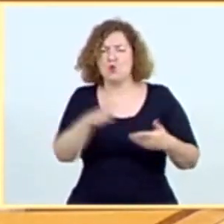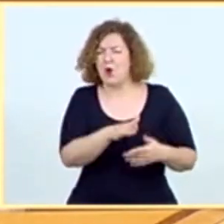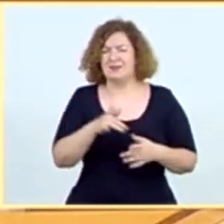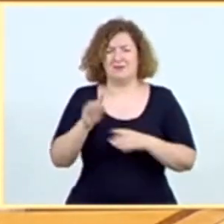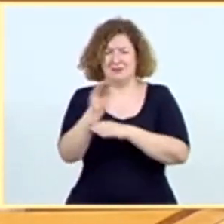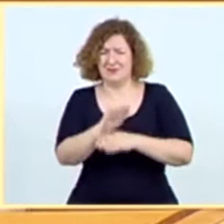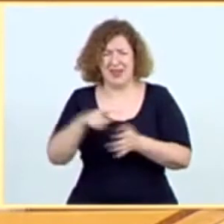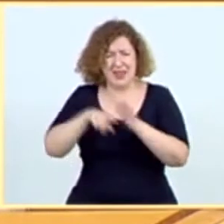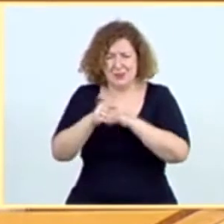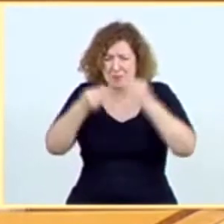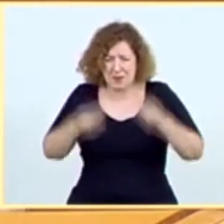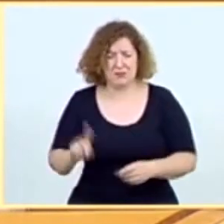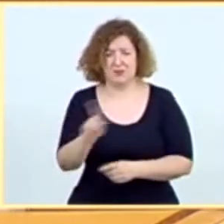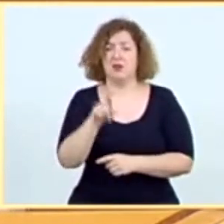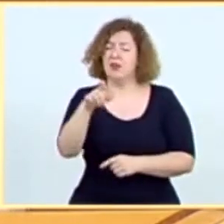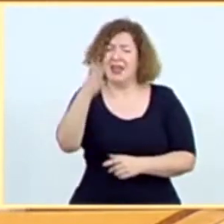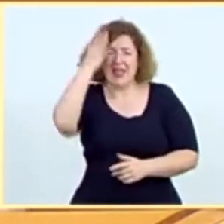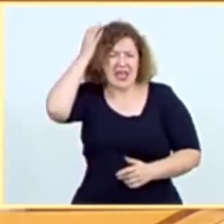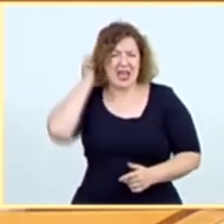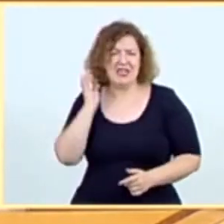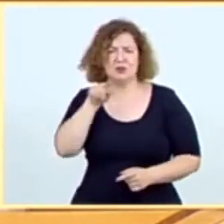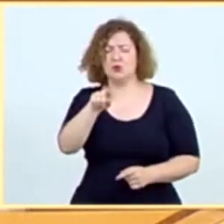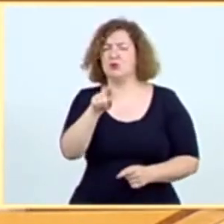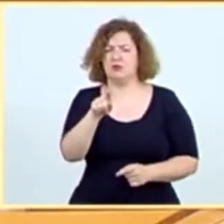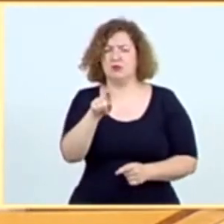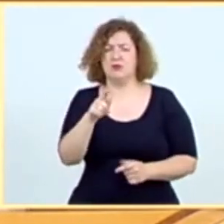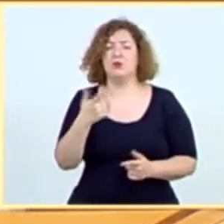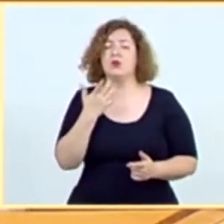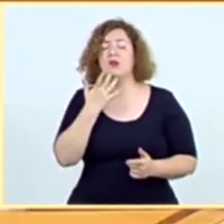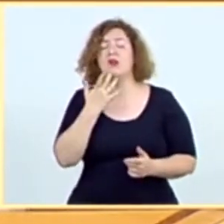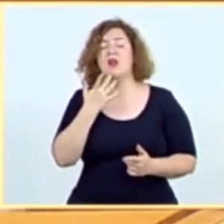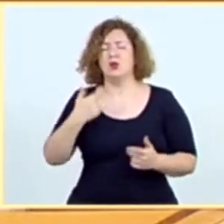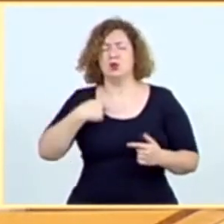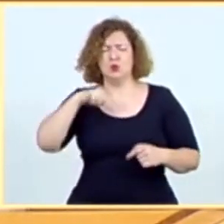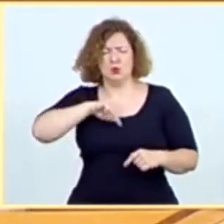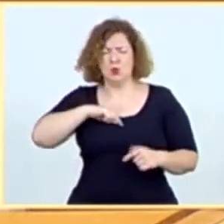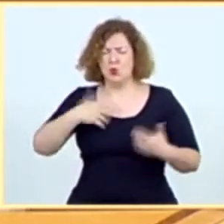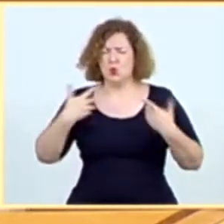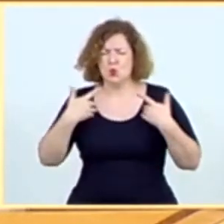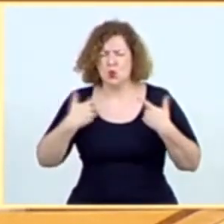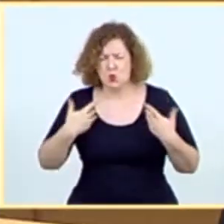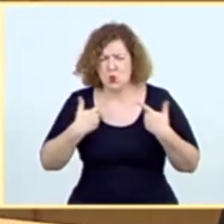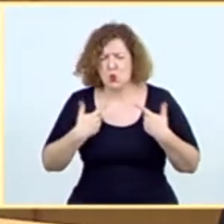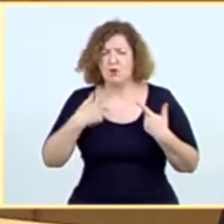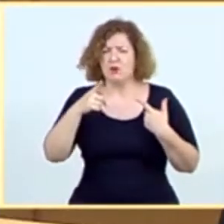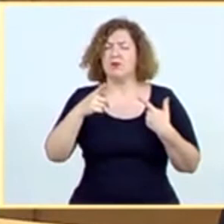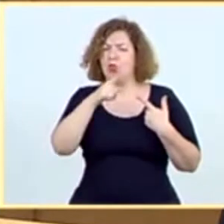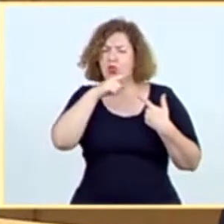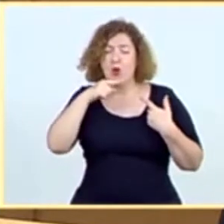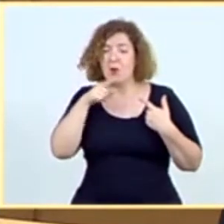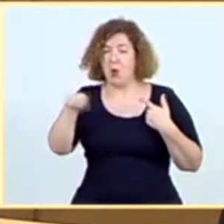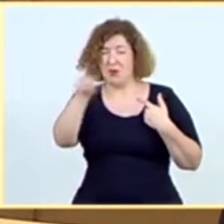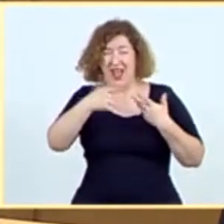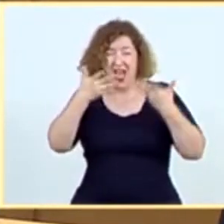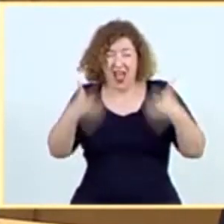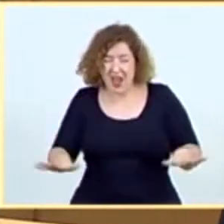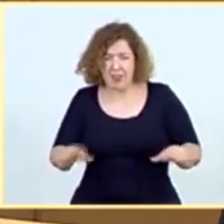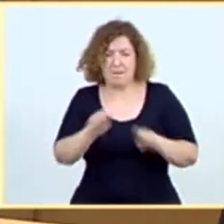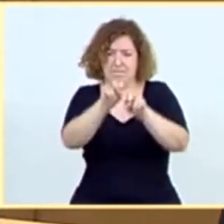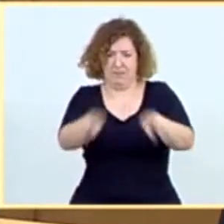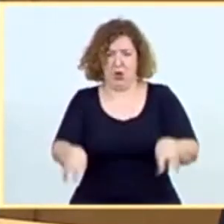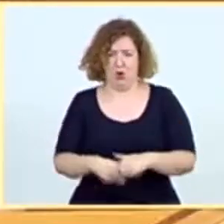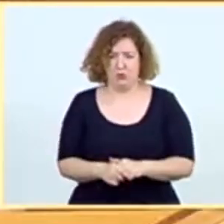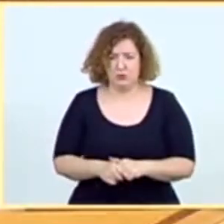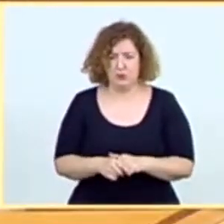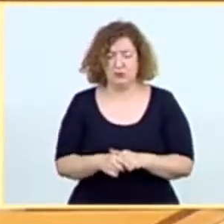ancianos. Mire, señor Iglesias, hay algo más indigno que el dolor que produce la enfermedad. Lo que realmente es indigno es no hacer absolutamente nada. Despreciaron